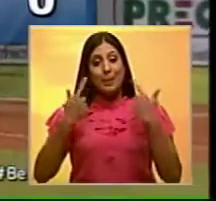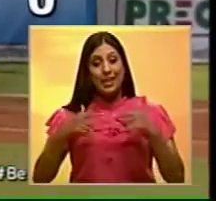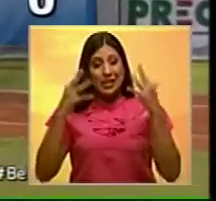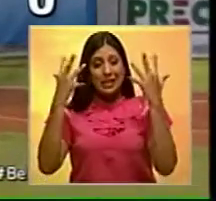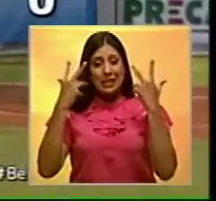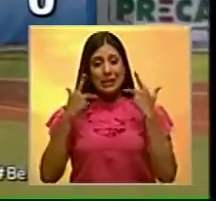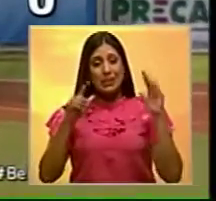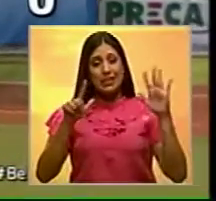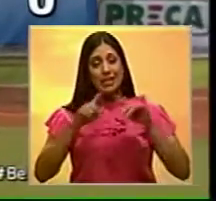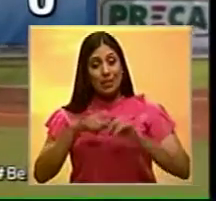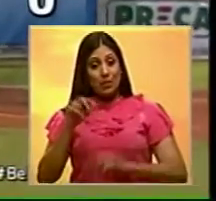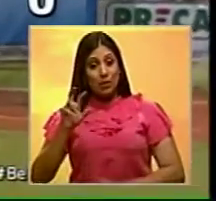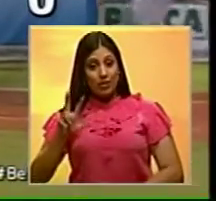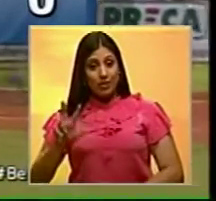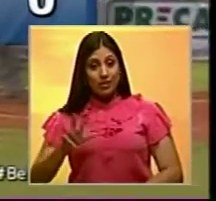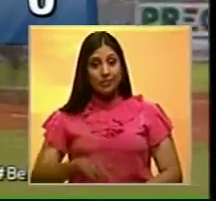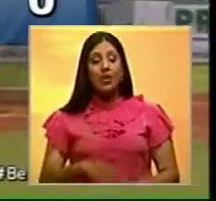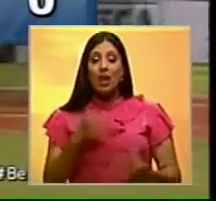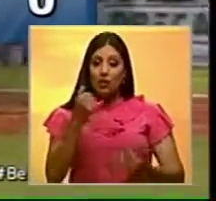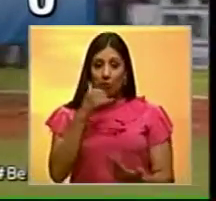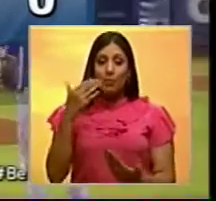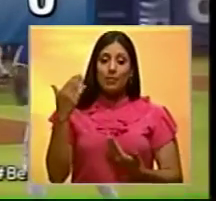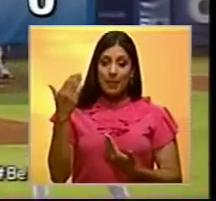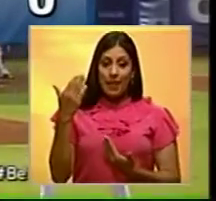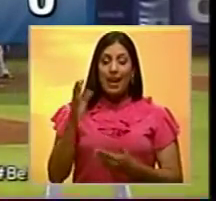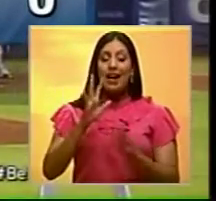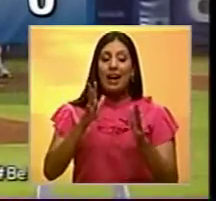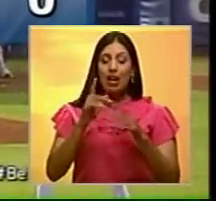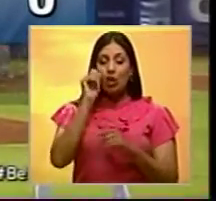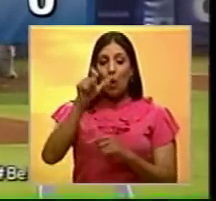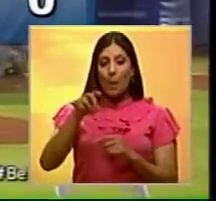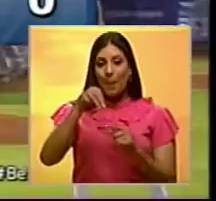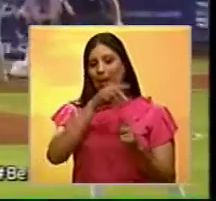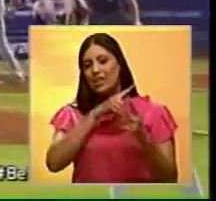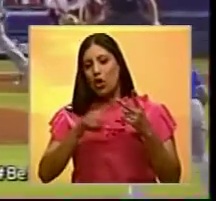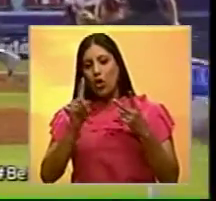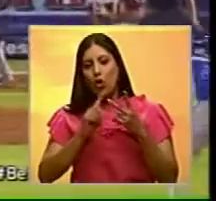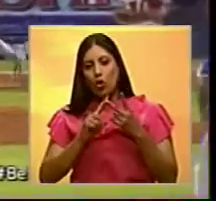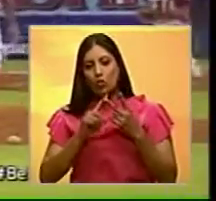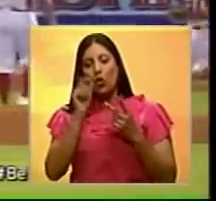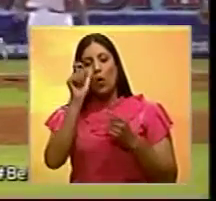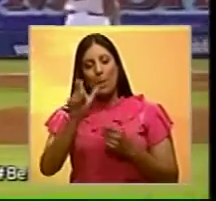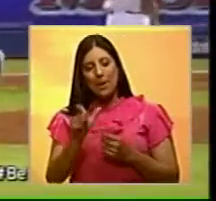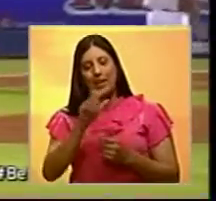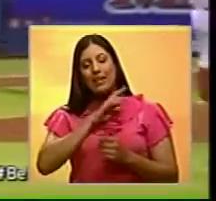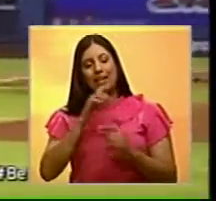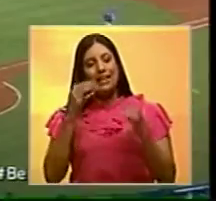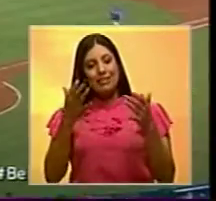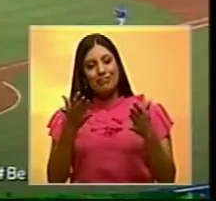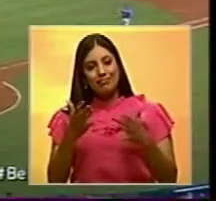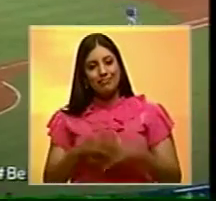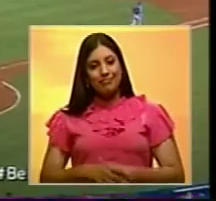Caracas 7-3. Marcel Prado alcanzó el triunfo y Seth Frankov se